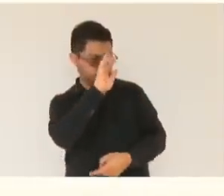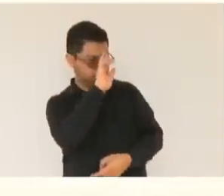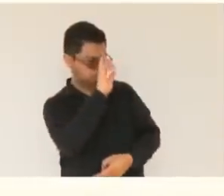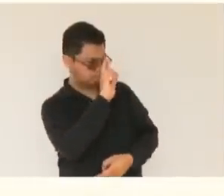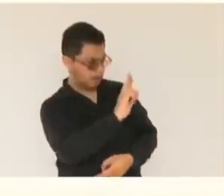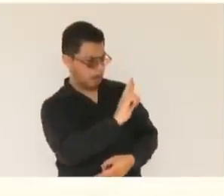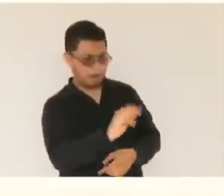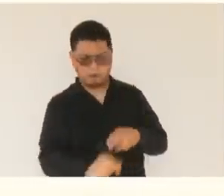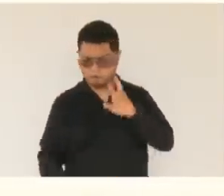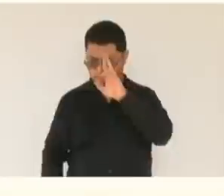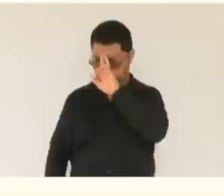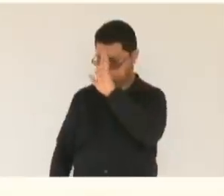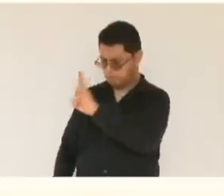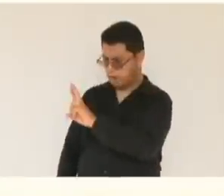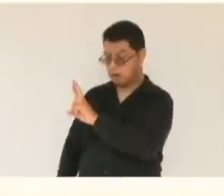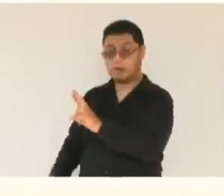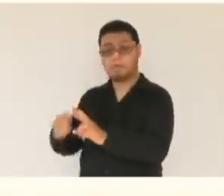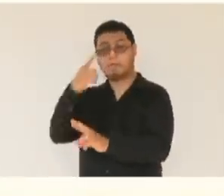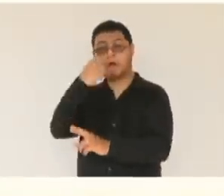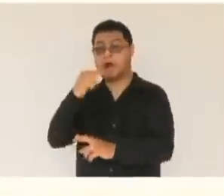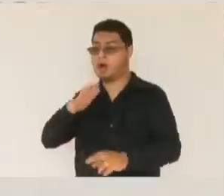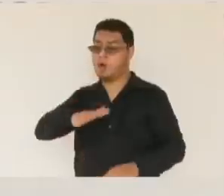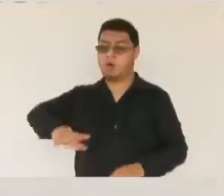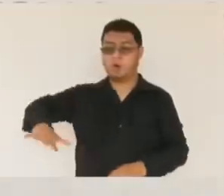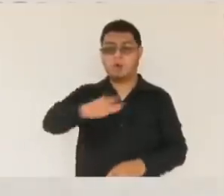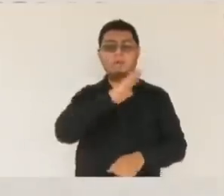gobernar para todos en bien